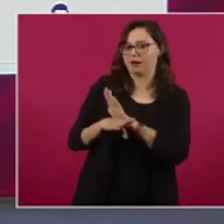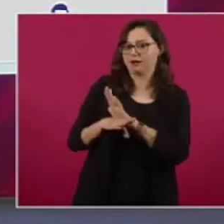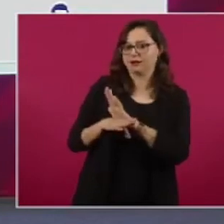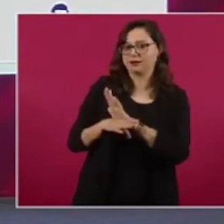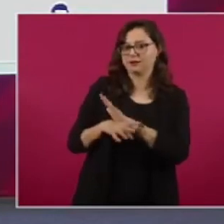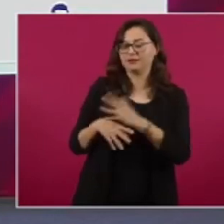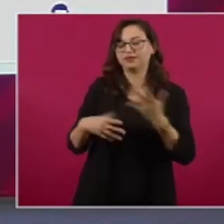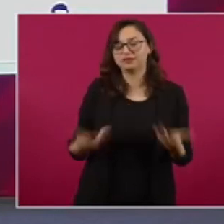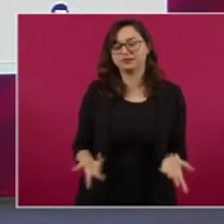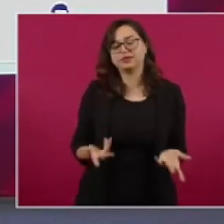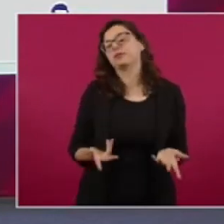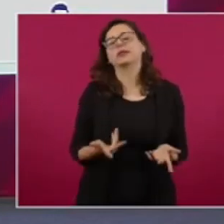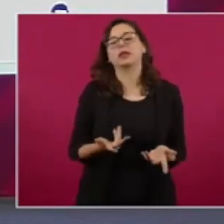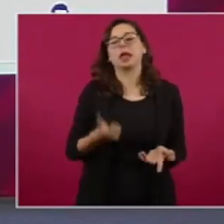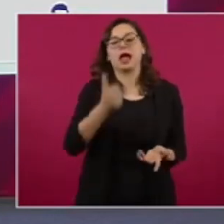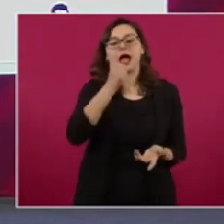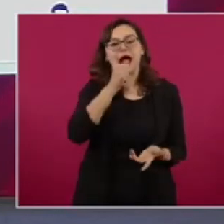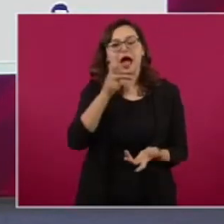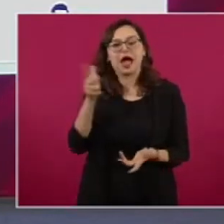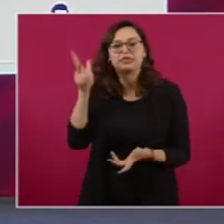antier, un día